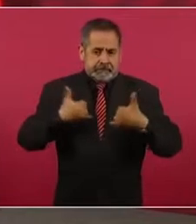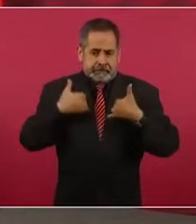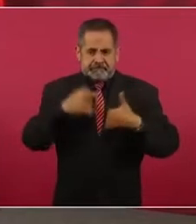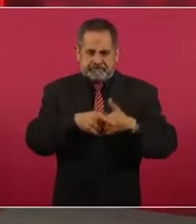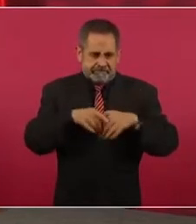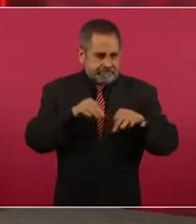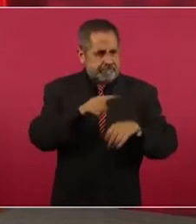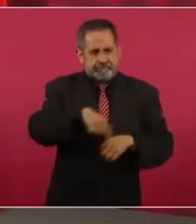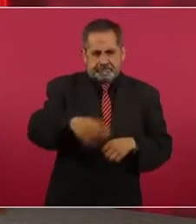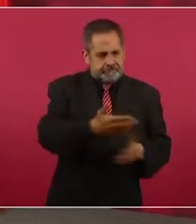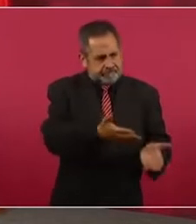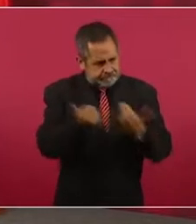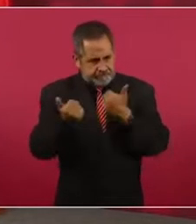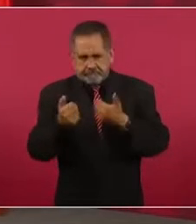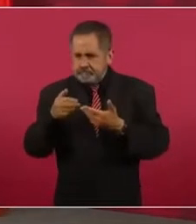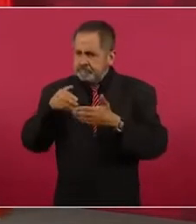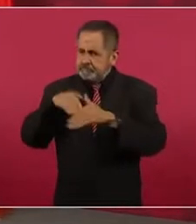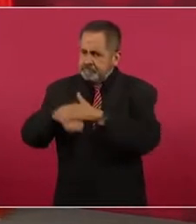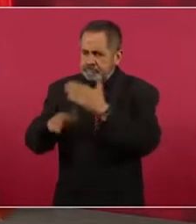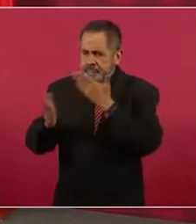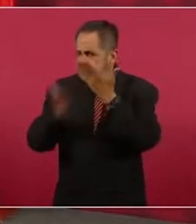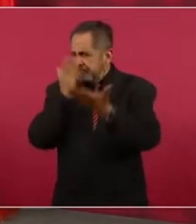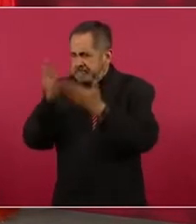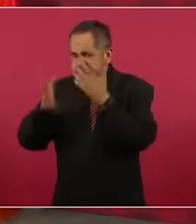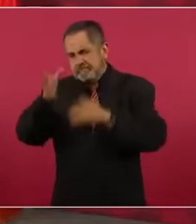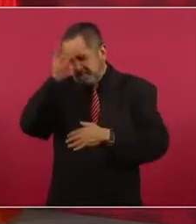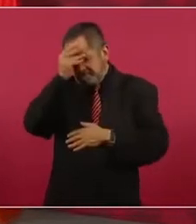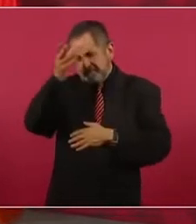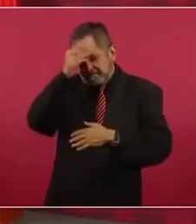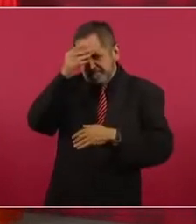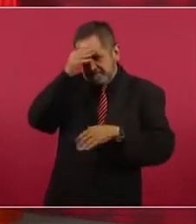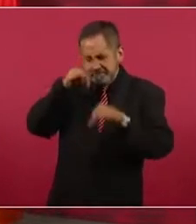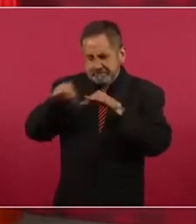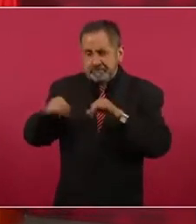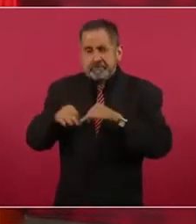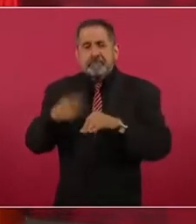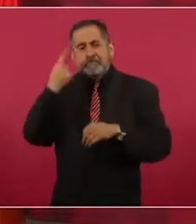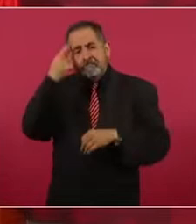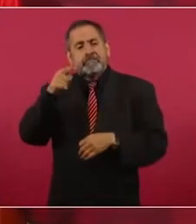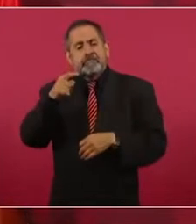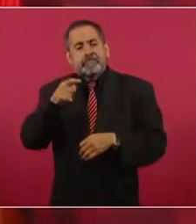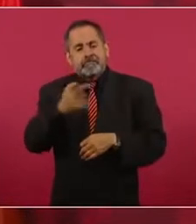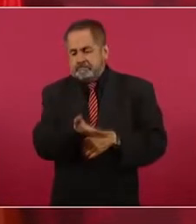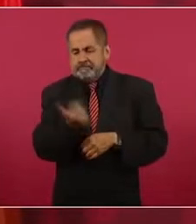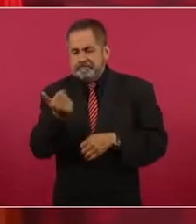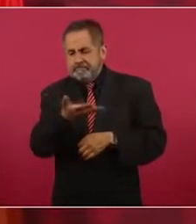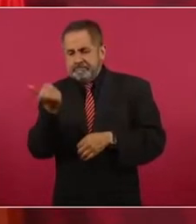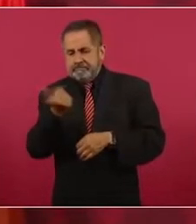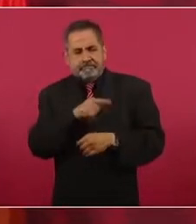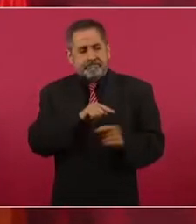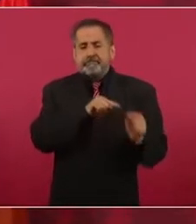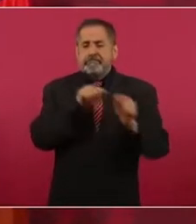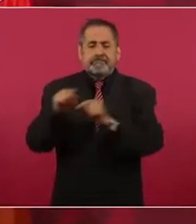trabajando como aprendices, porque lo que queremos es quitarles el semillero